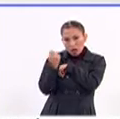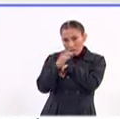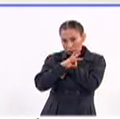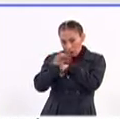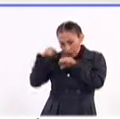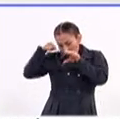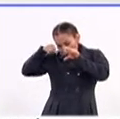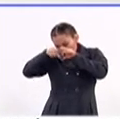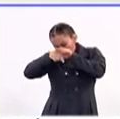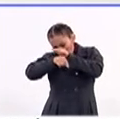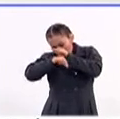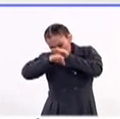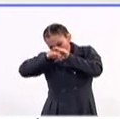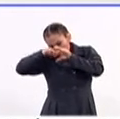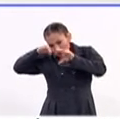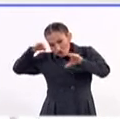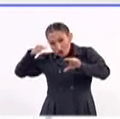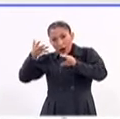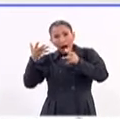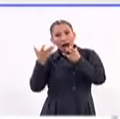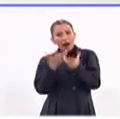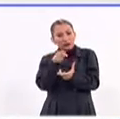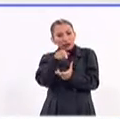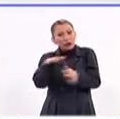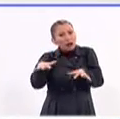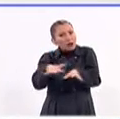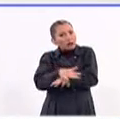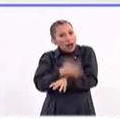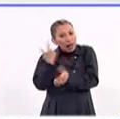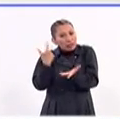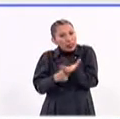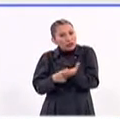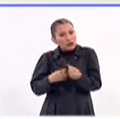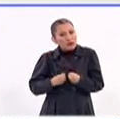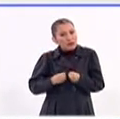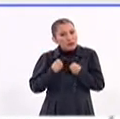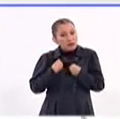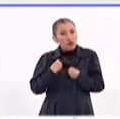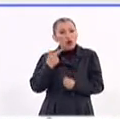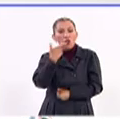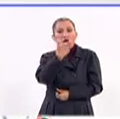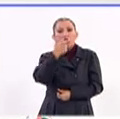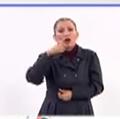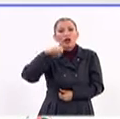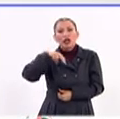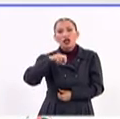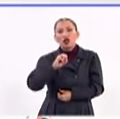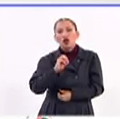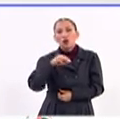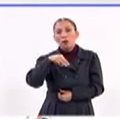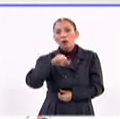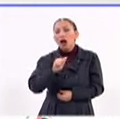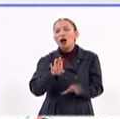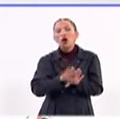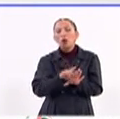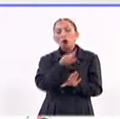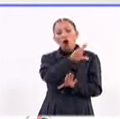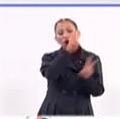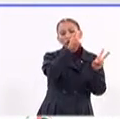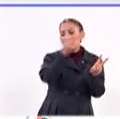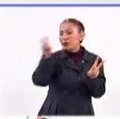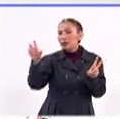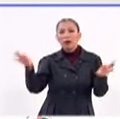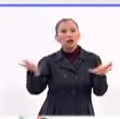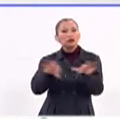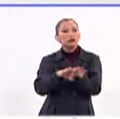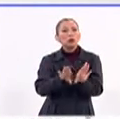pueden de alguna forma editar y modificar el genoma, platíquenos un poco cómo se relaciona un tema con el